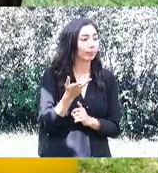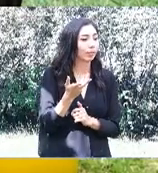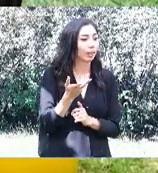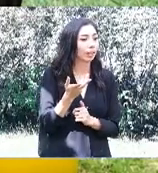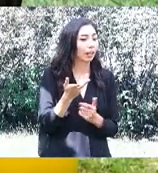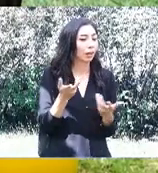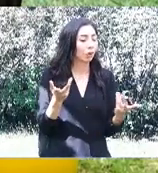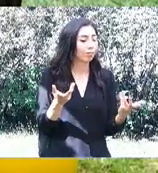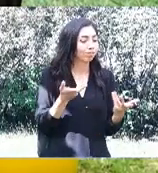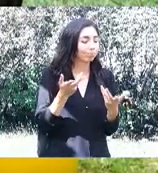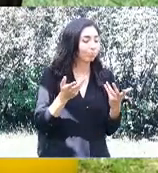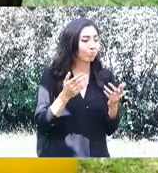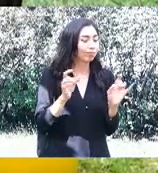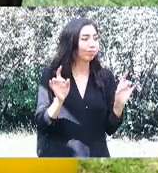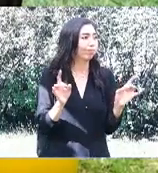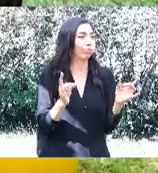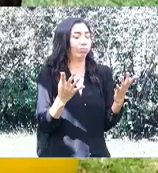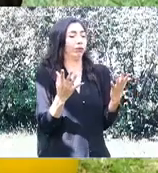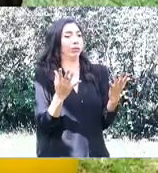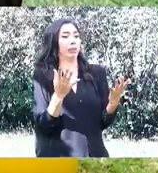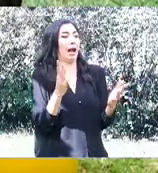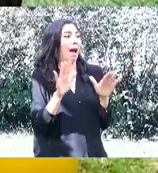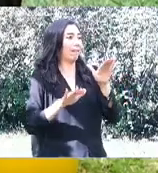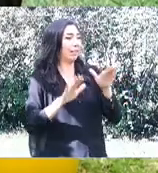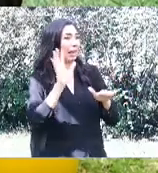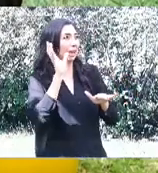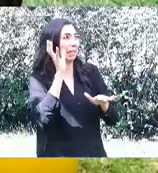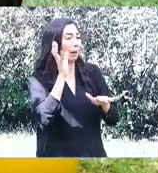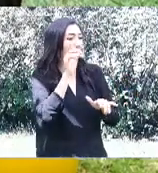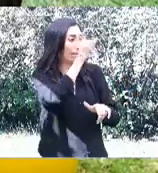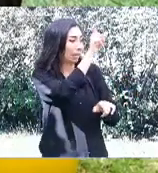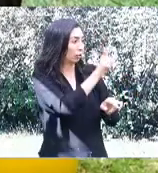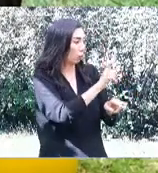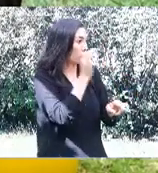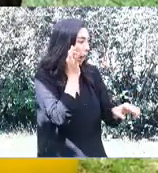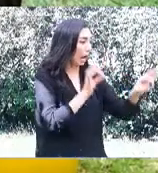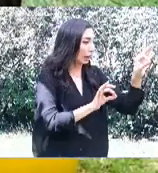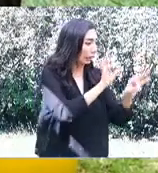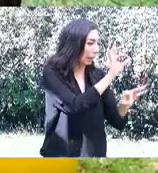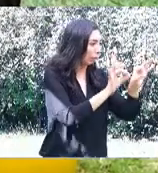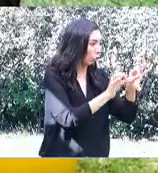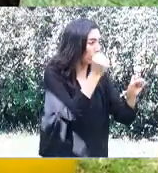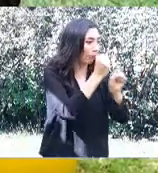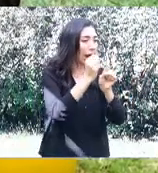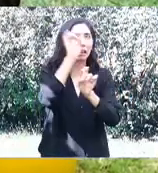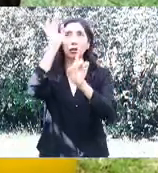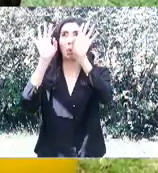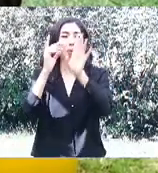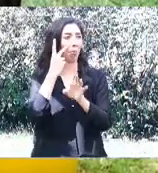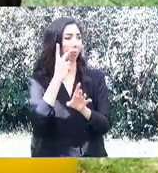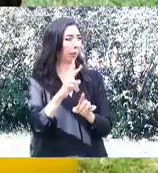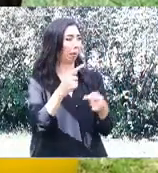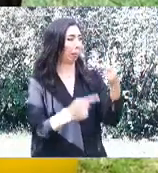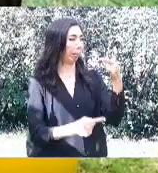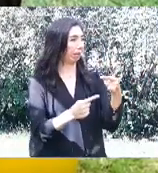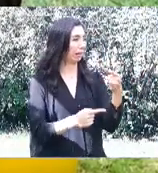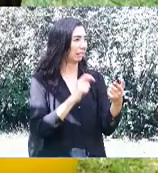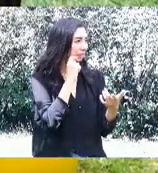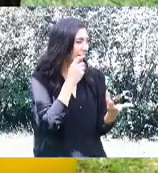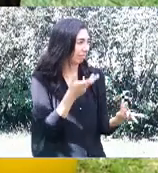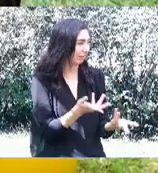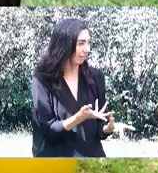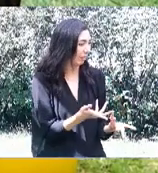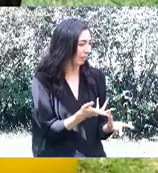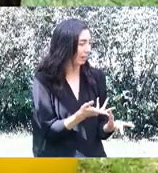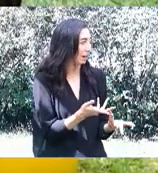desconcertante de alguna manera en un principio como decir que una arquitecta trabaja en astronomía eh Porque que tiene que ver el patrimonio con la astronomía en